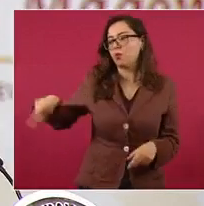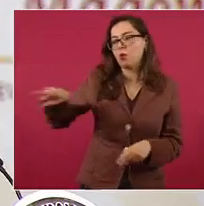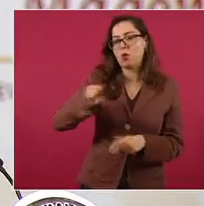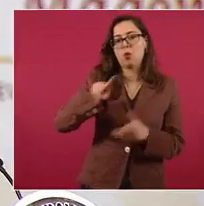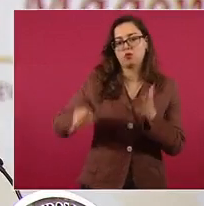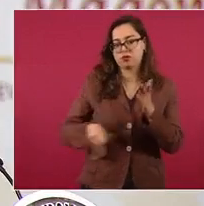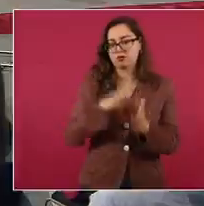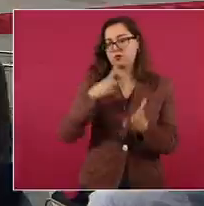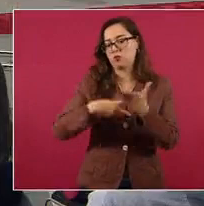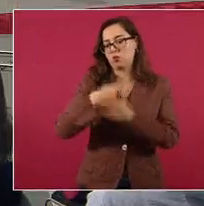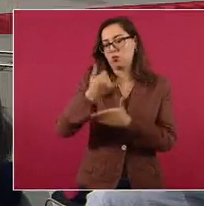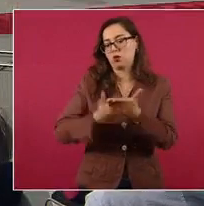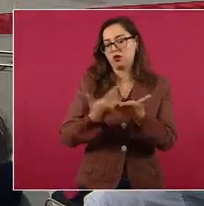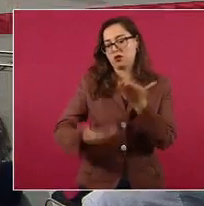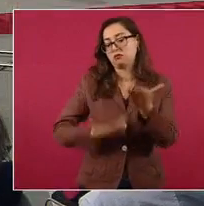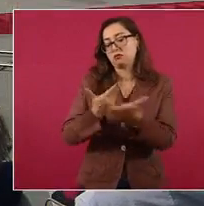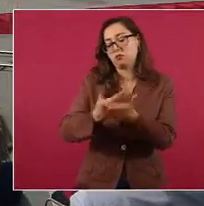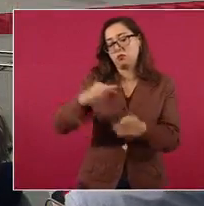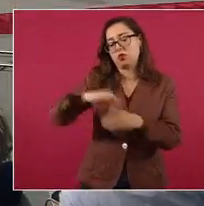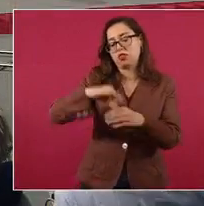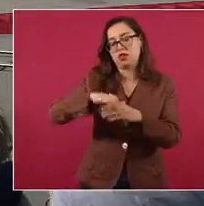el proyecto para tal efecto.